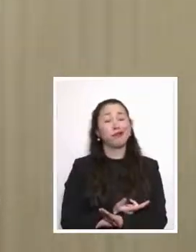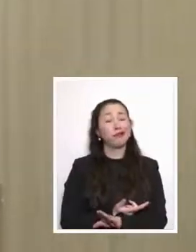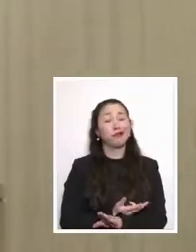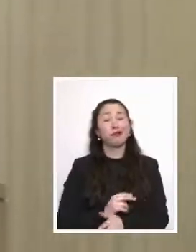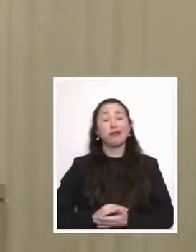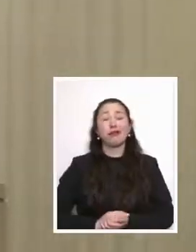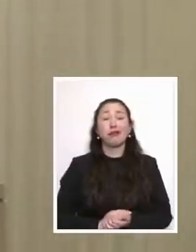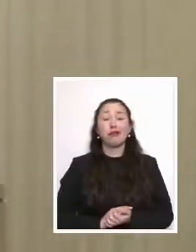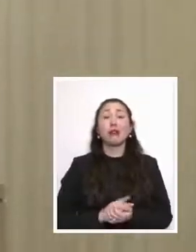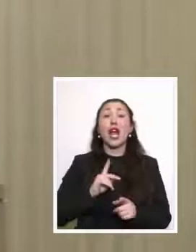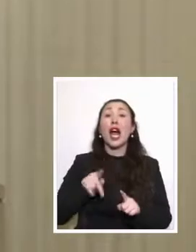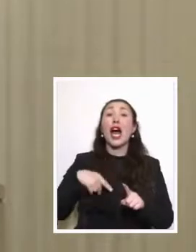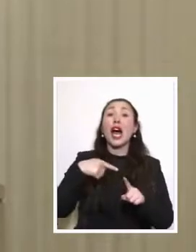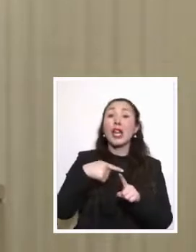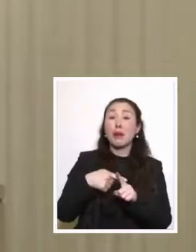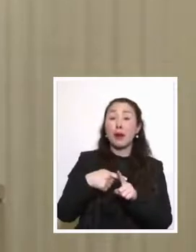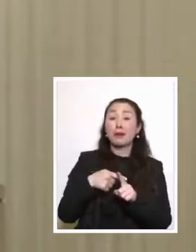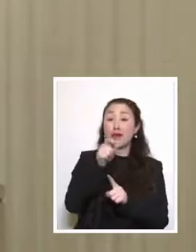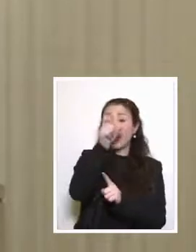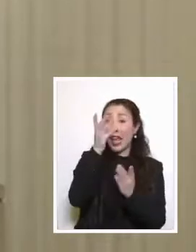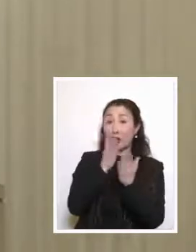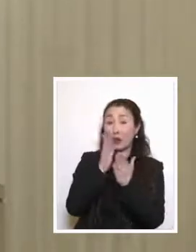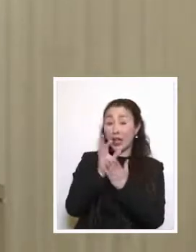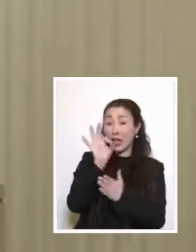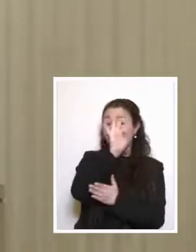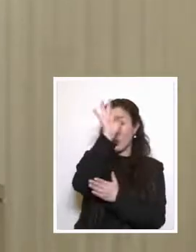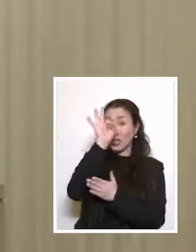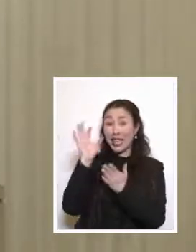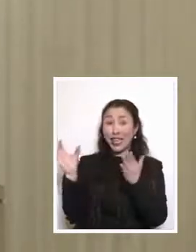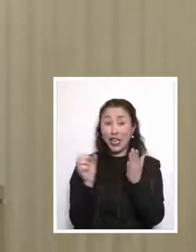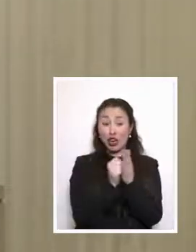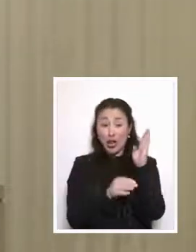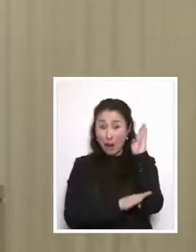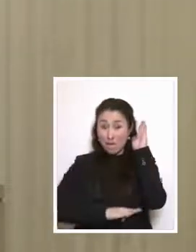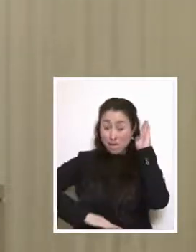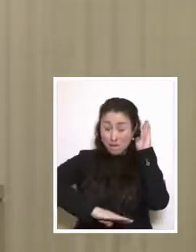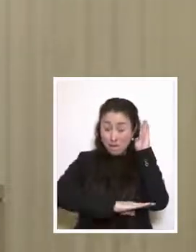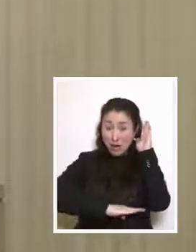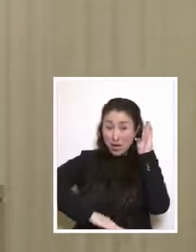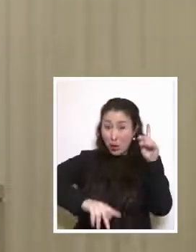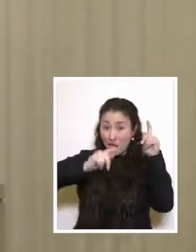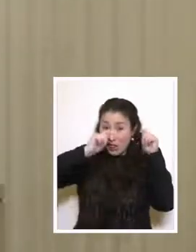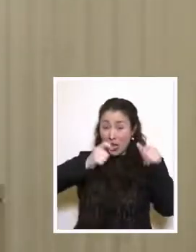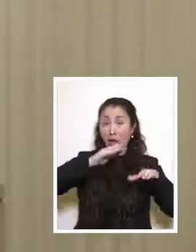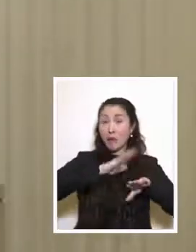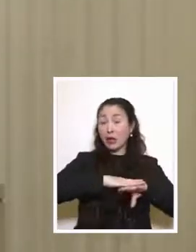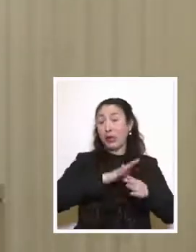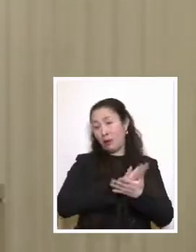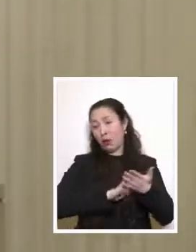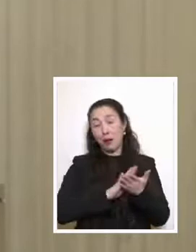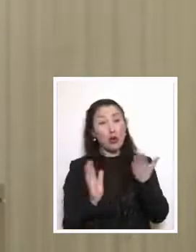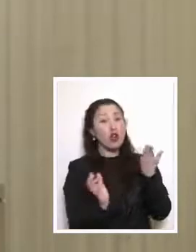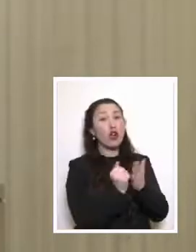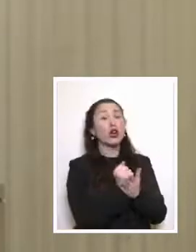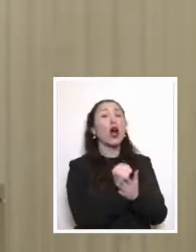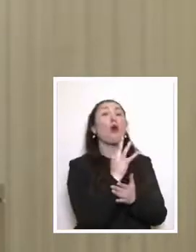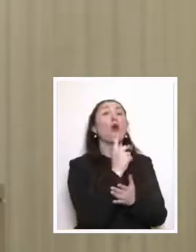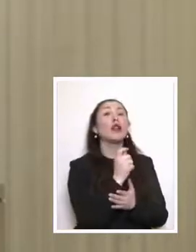el porcentaje de estudiantes que alcanza el nivel mínimo de competencias en matemática, por ejemplo, es solo